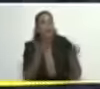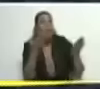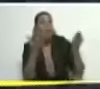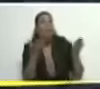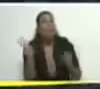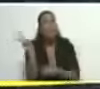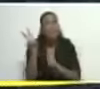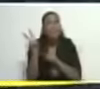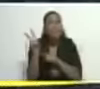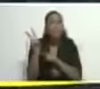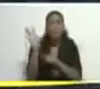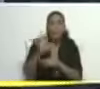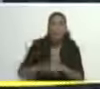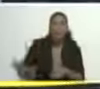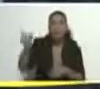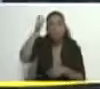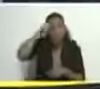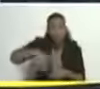a Venezuela